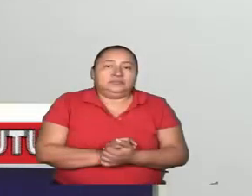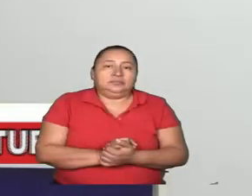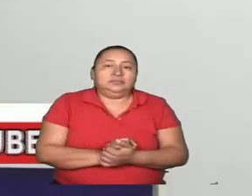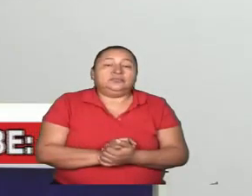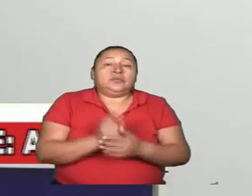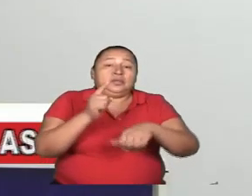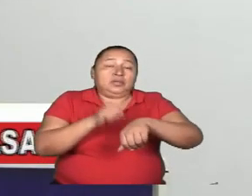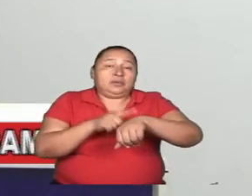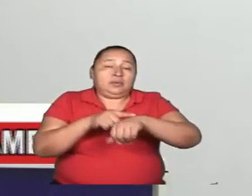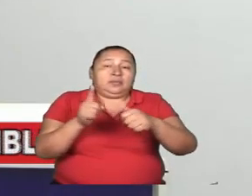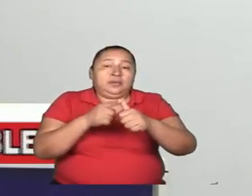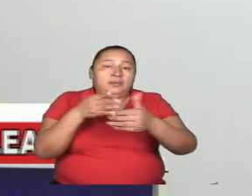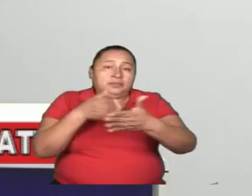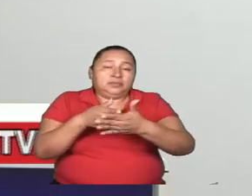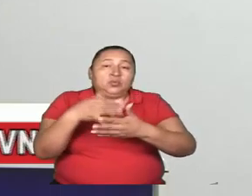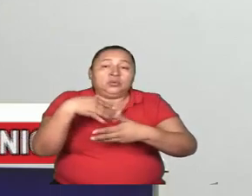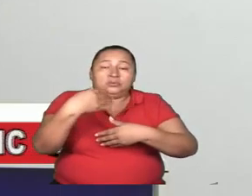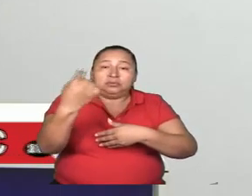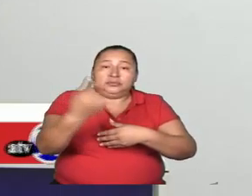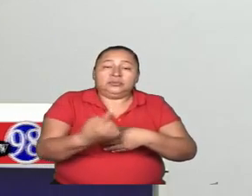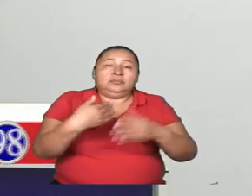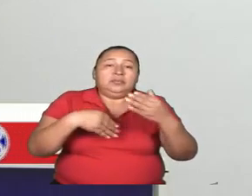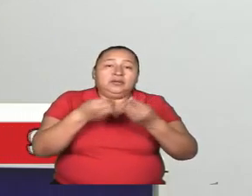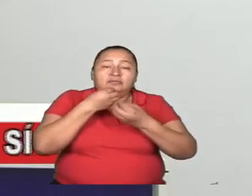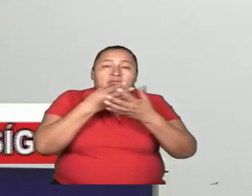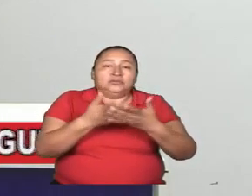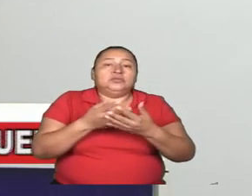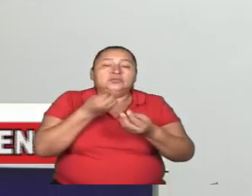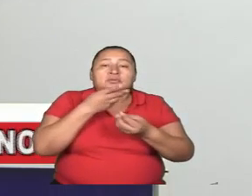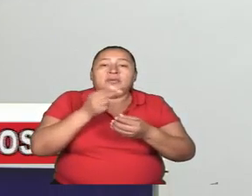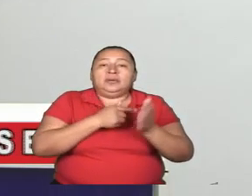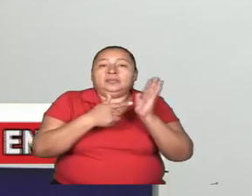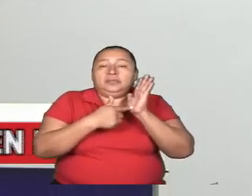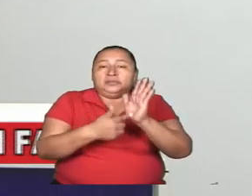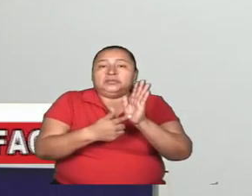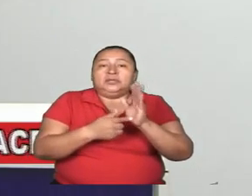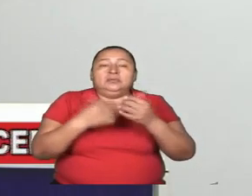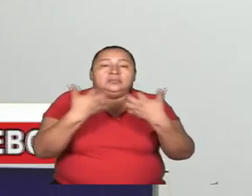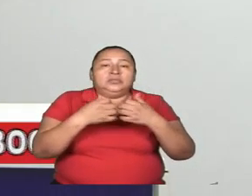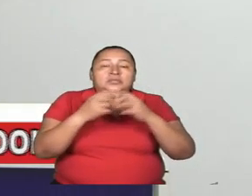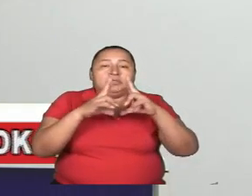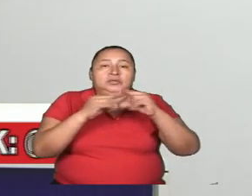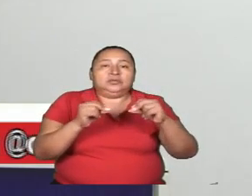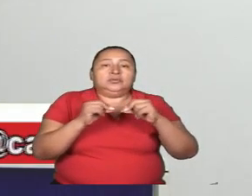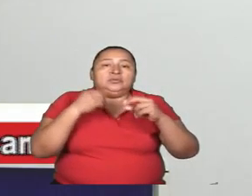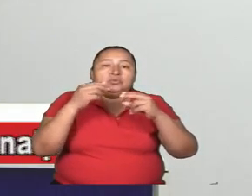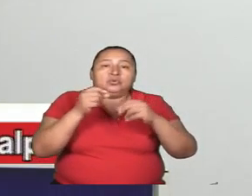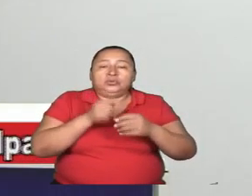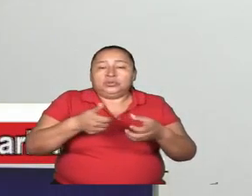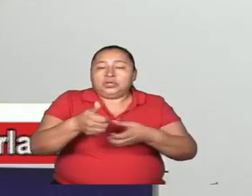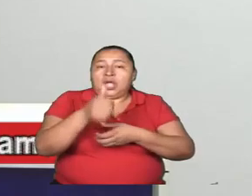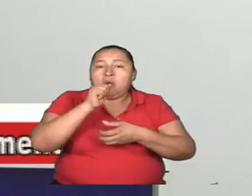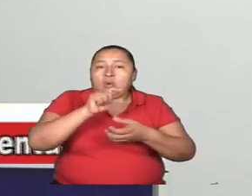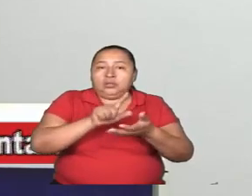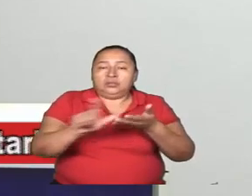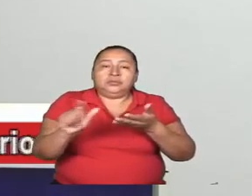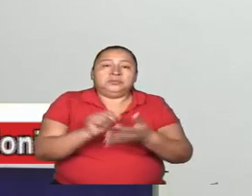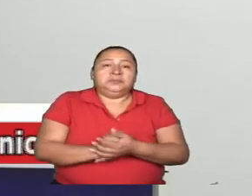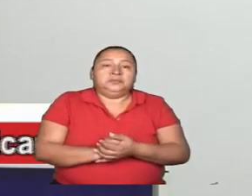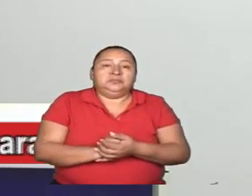Es tiempo de hacer nuestra primera pausa. Al volver les estaremos ampliando sobre el informe que ha presentado la empresa nicaragüense de acueductos y